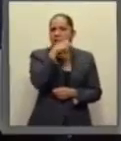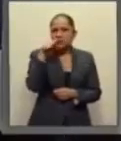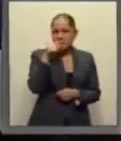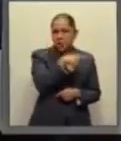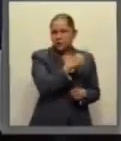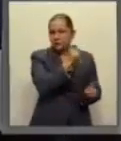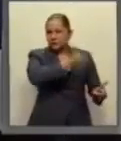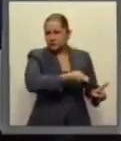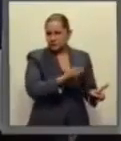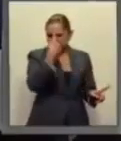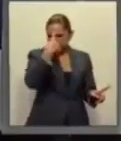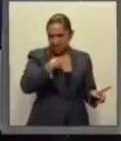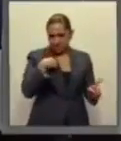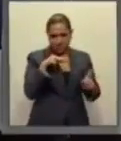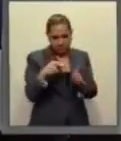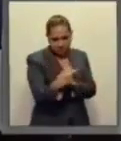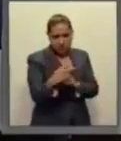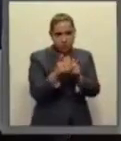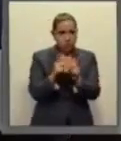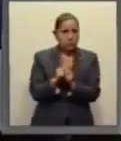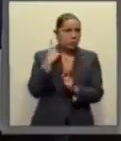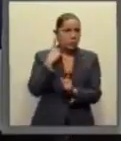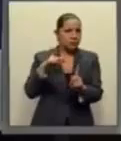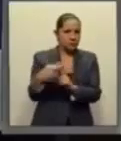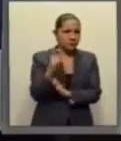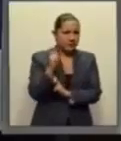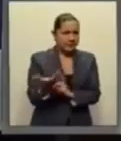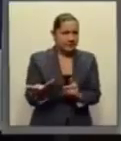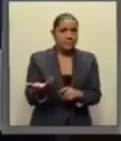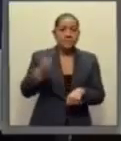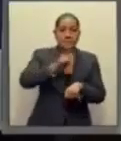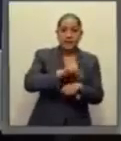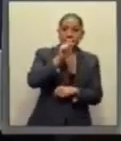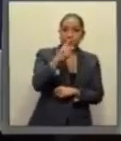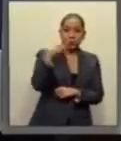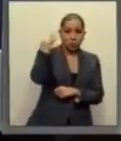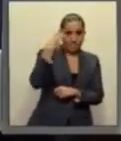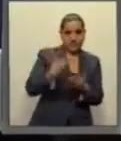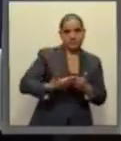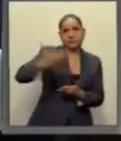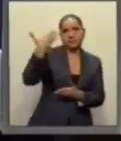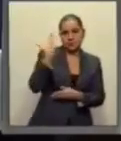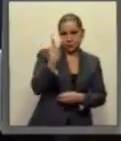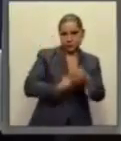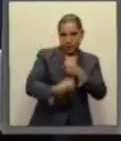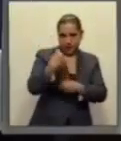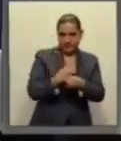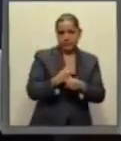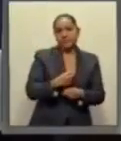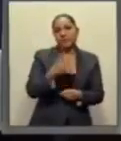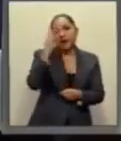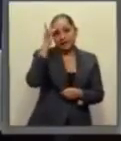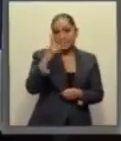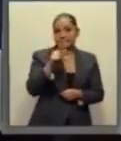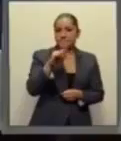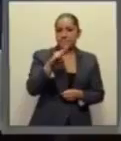Un 21 de marzo, pero de hace 210 años, en San Pablo Guelatao, Oaxaca fue testigo del